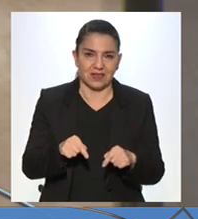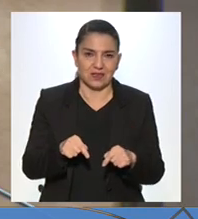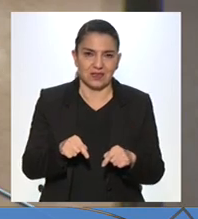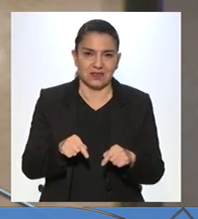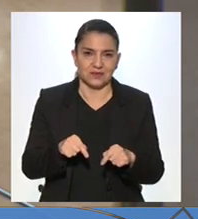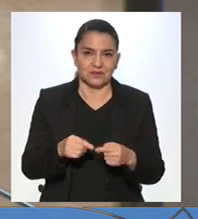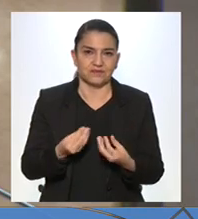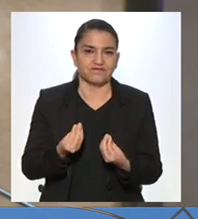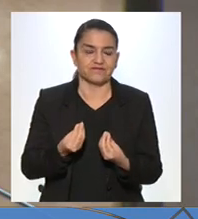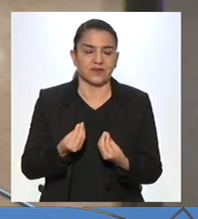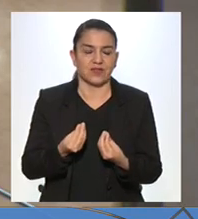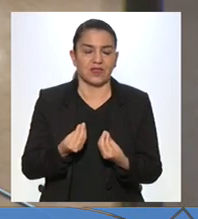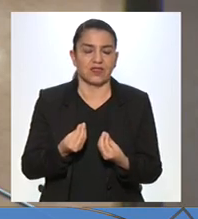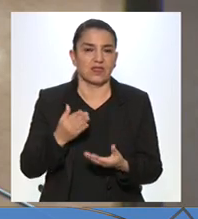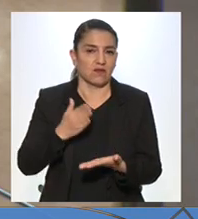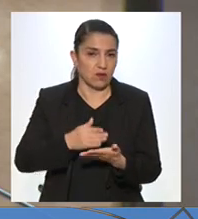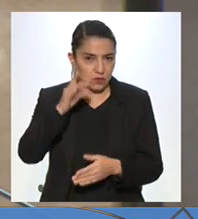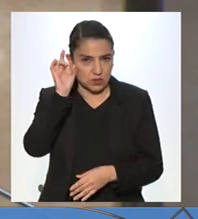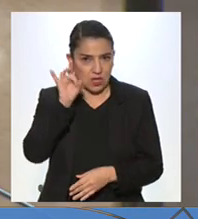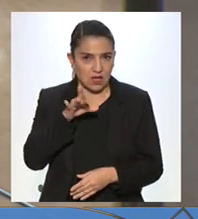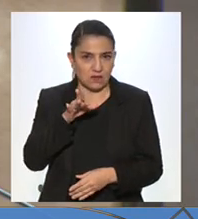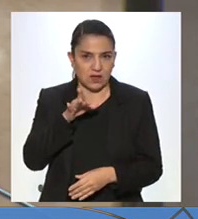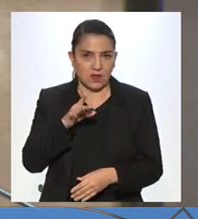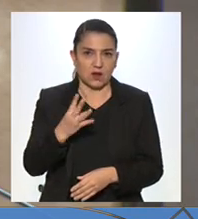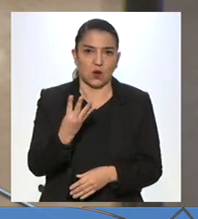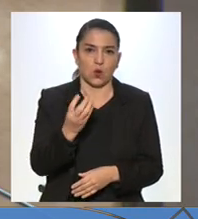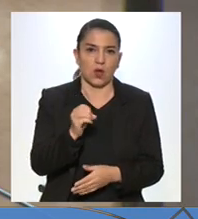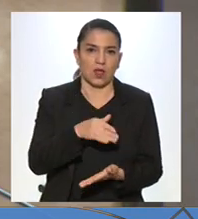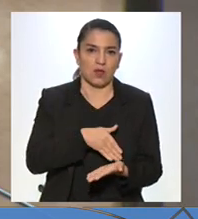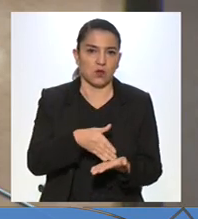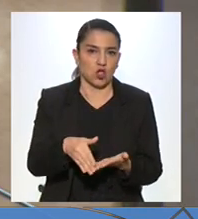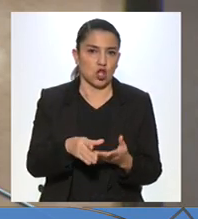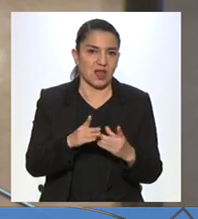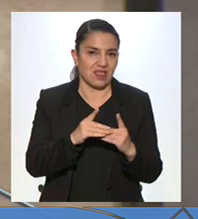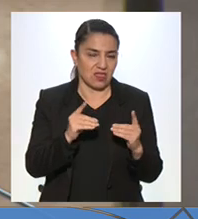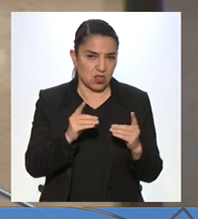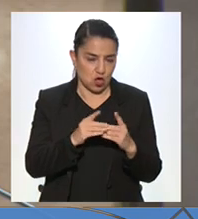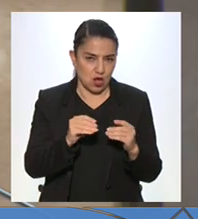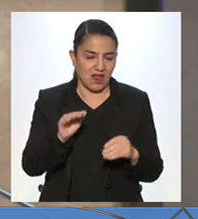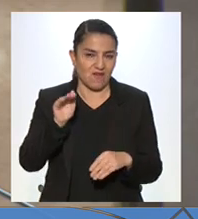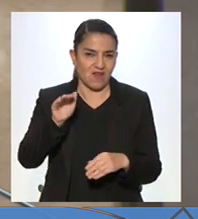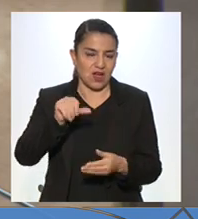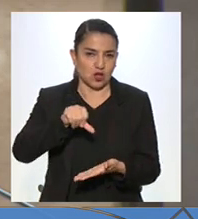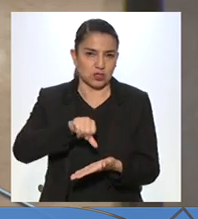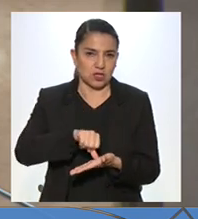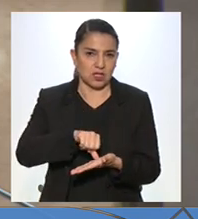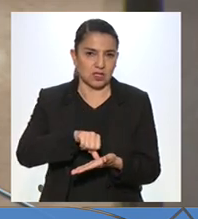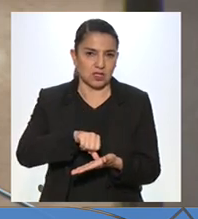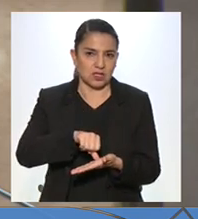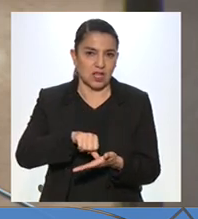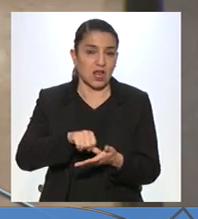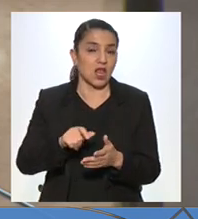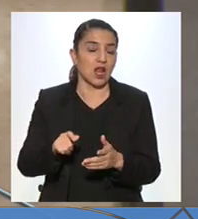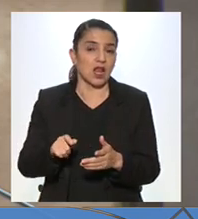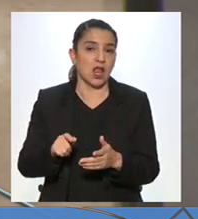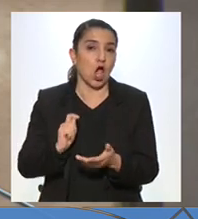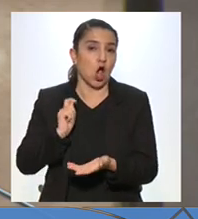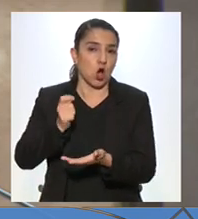Lo que tenemos que tener en cuenta es que los 40 millones de dólares que el Banco Central compra